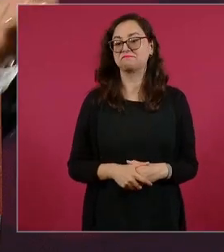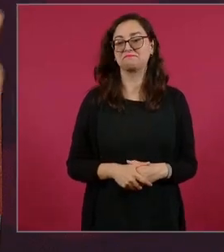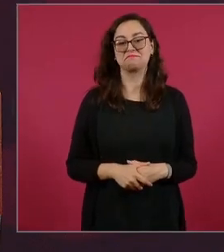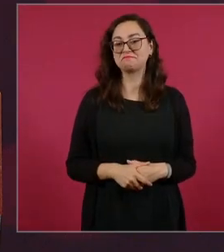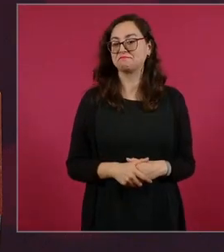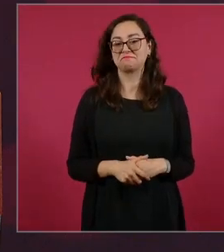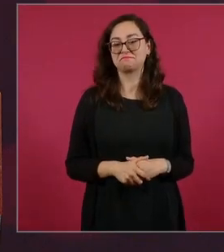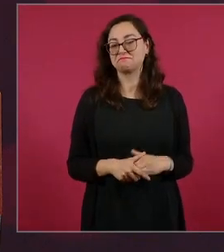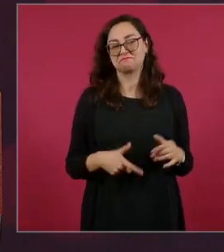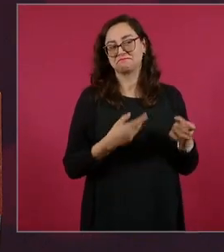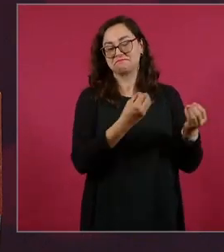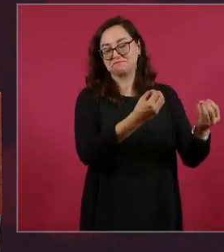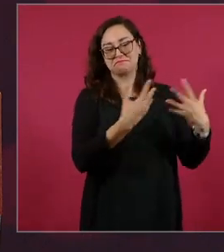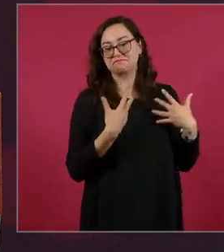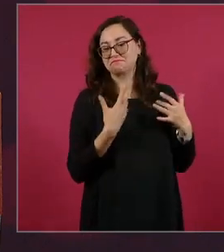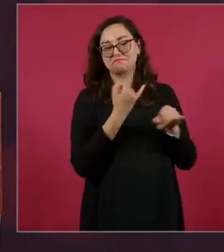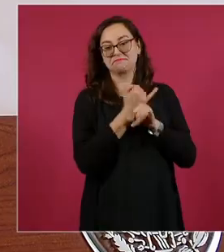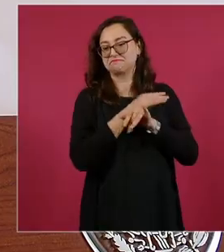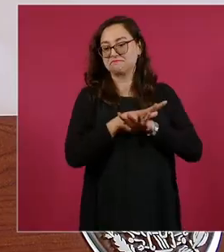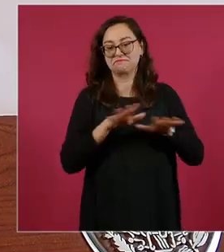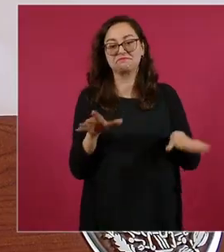Estados Unidos Informara Yo